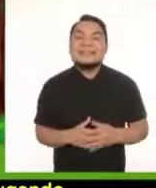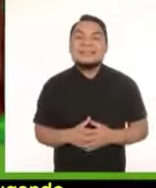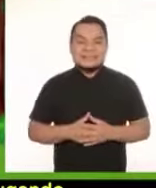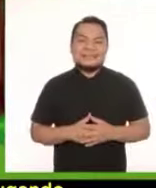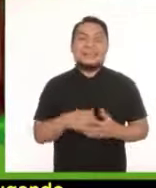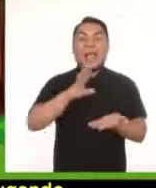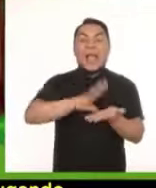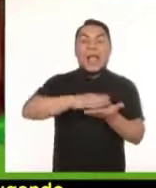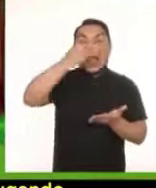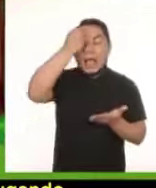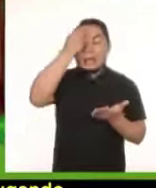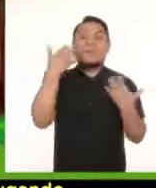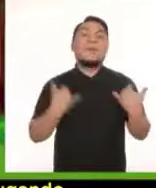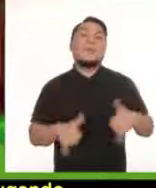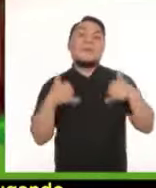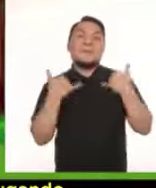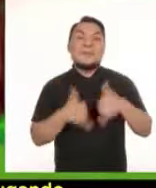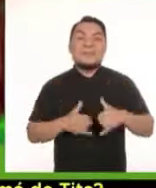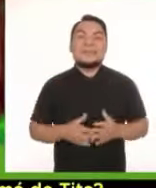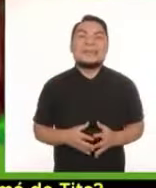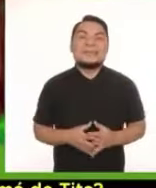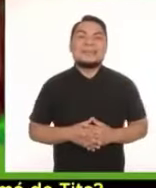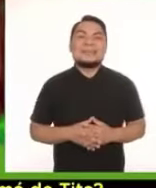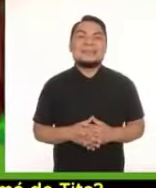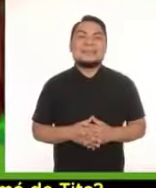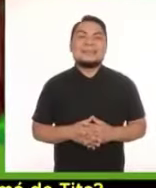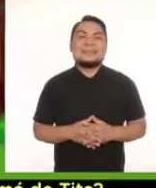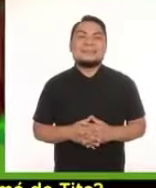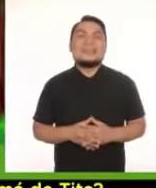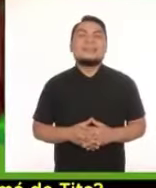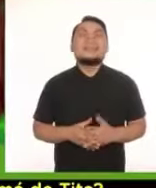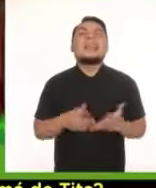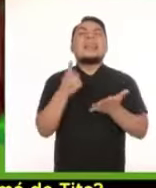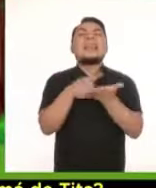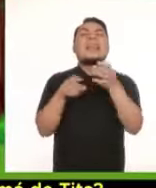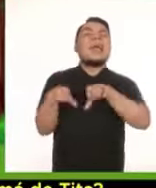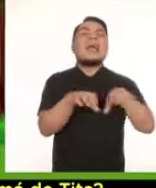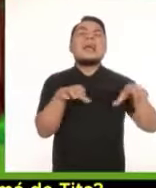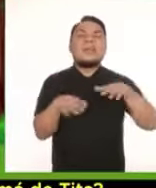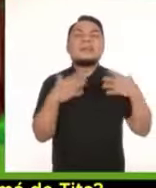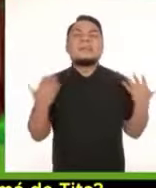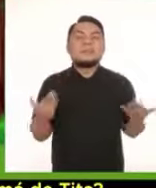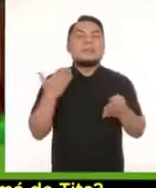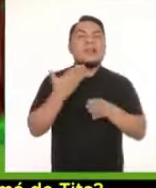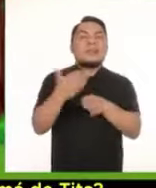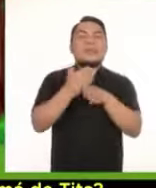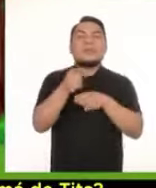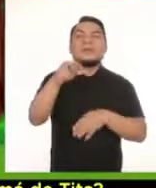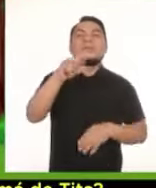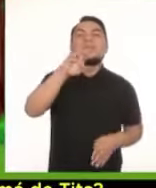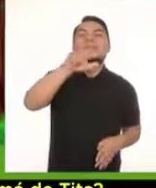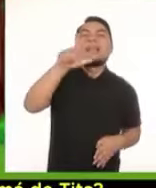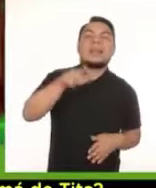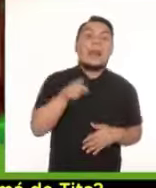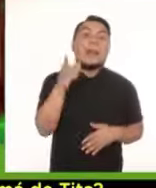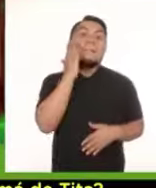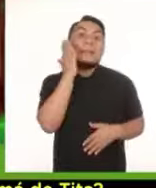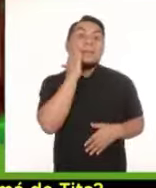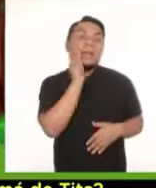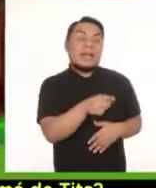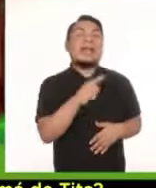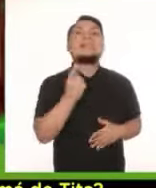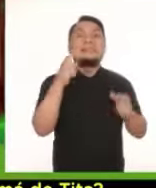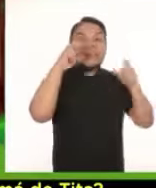aprender jugando. ¿Qué actividad nos compartirá Raquel, la mamá de Tita?